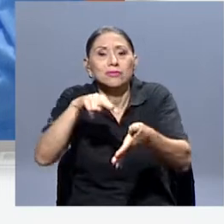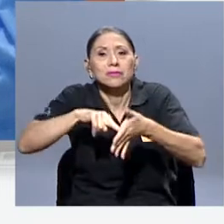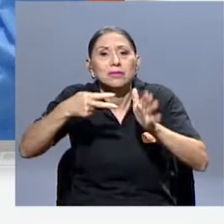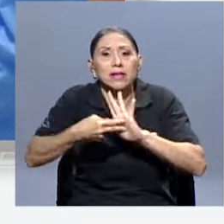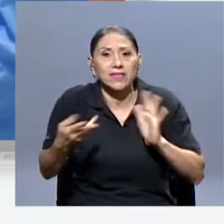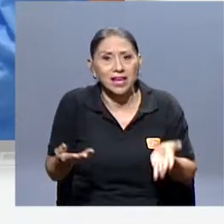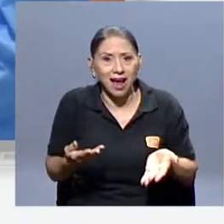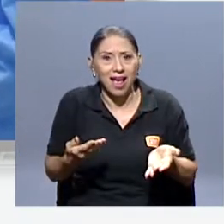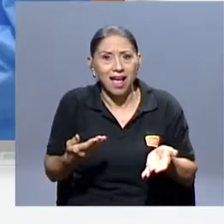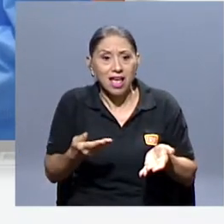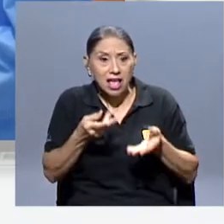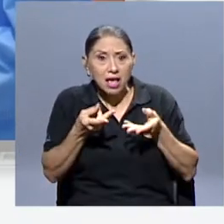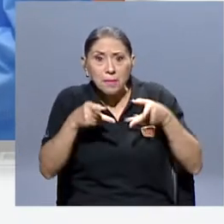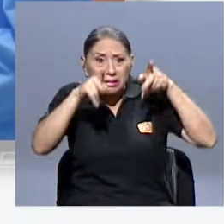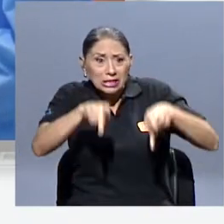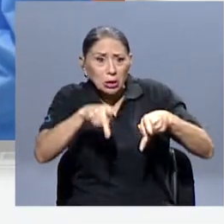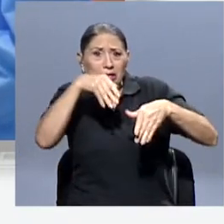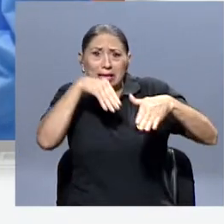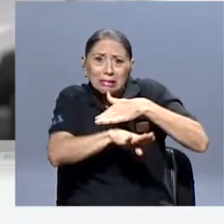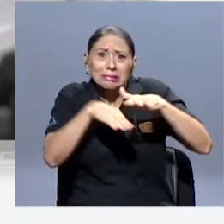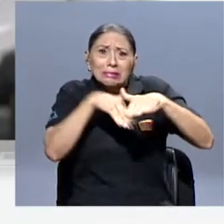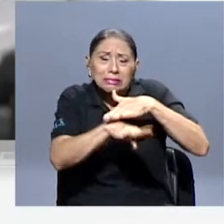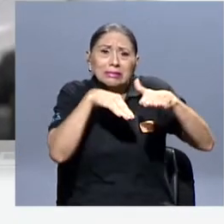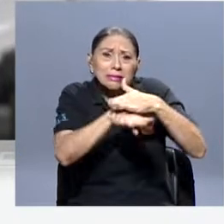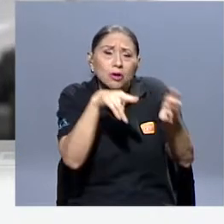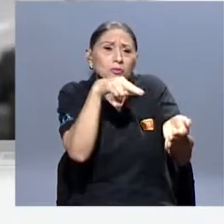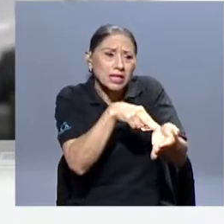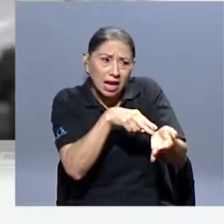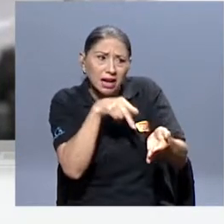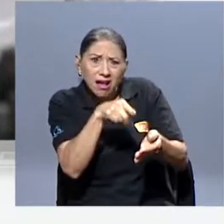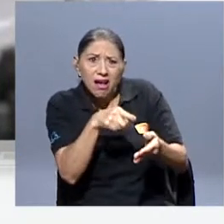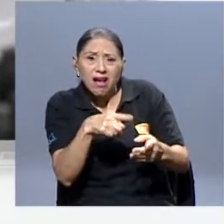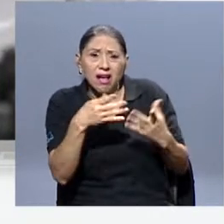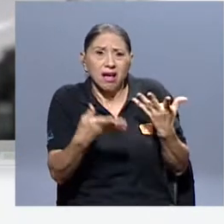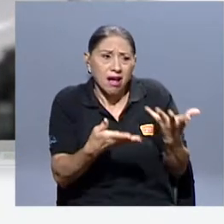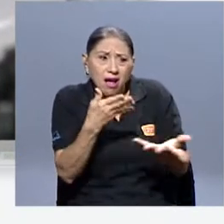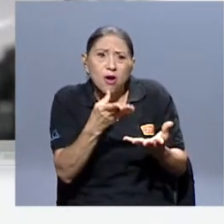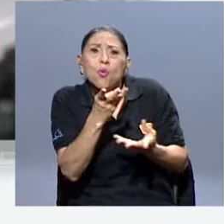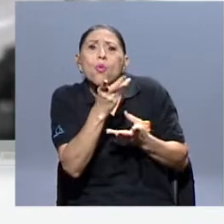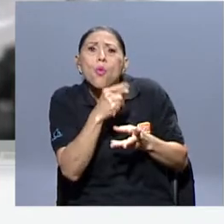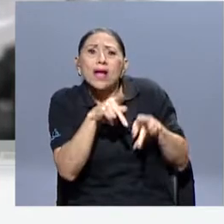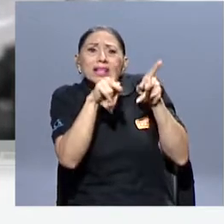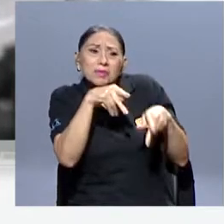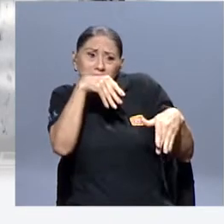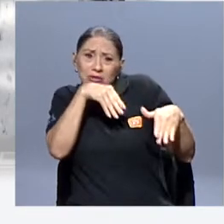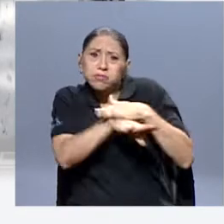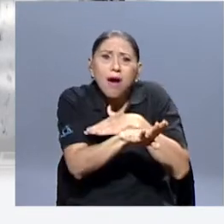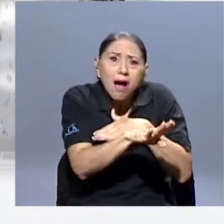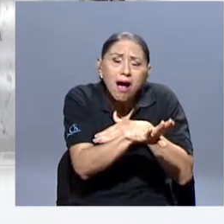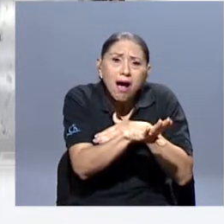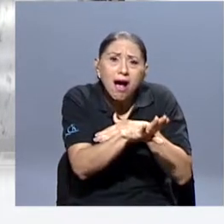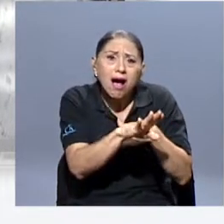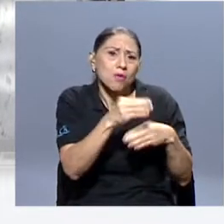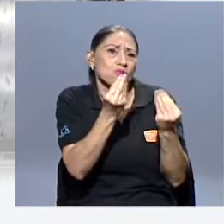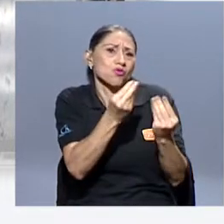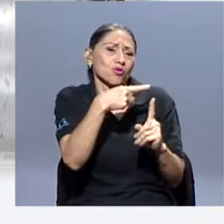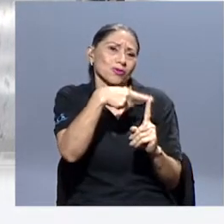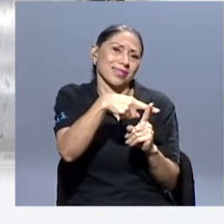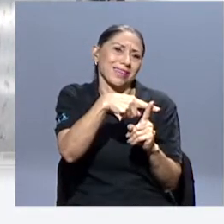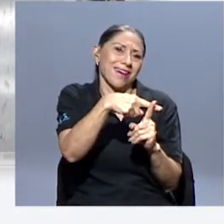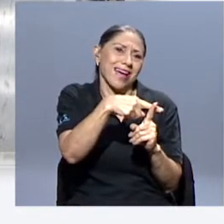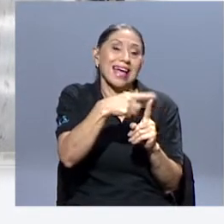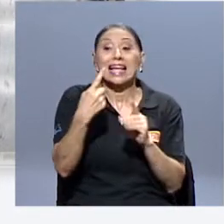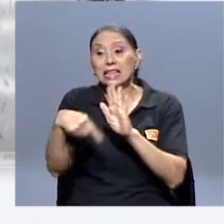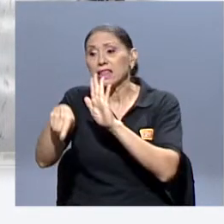si la velocidad es positiva, cuántas es que están entrando más personas al hospital de las que están saliendo, y si es negativa es que están saliendo más de las que están entrando. Entonces